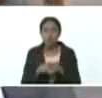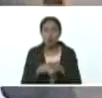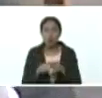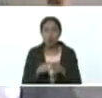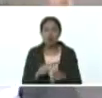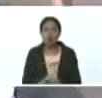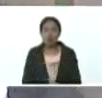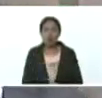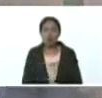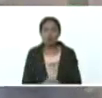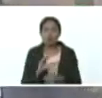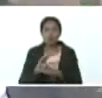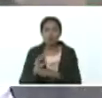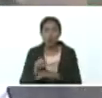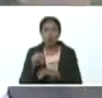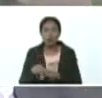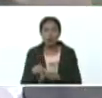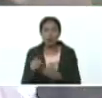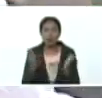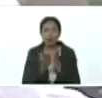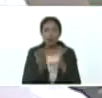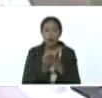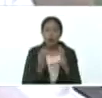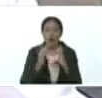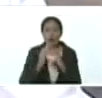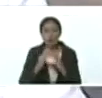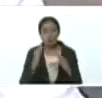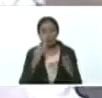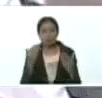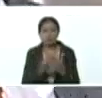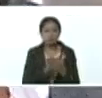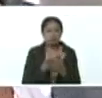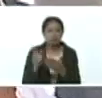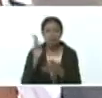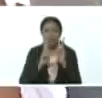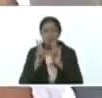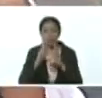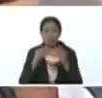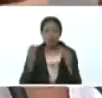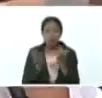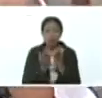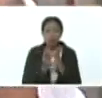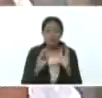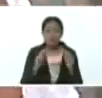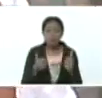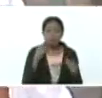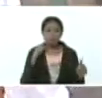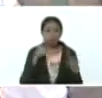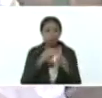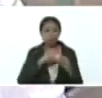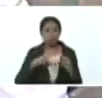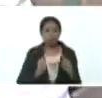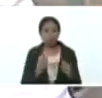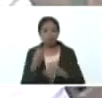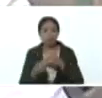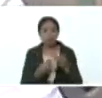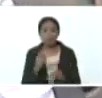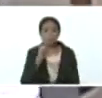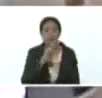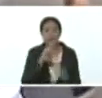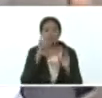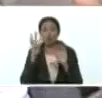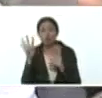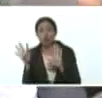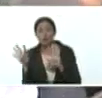de criaderos dentro y fuera de las escuelas y las casas. Iniciamos por todas las escuelas, tenemos la meta de intervenir las